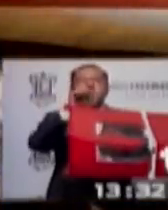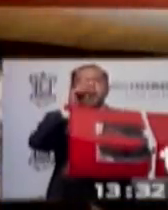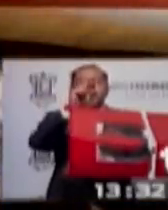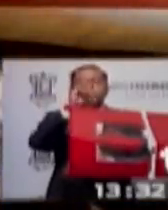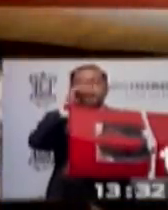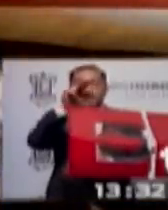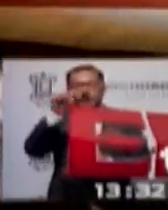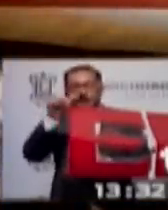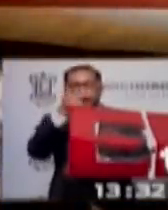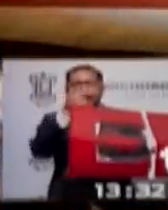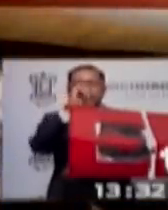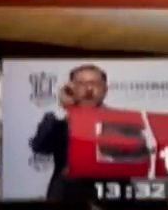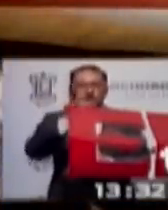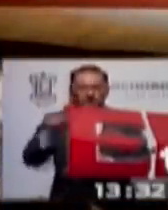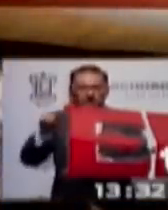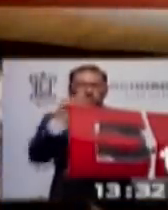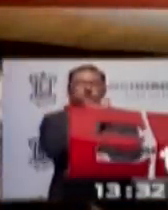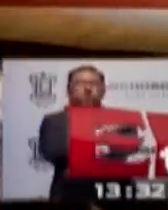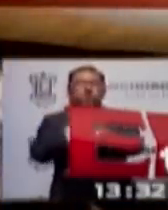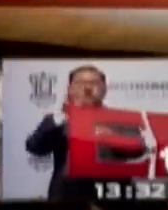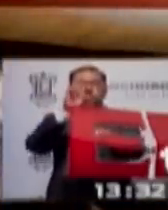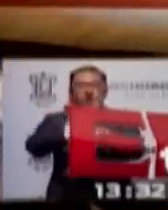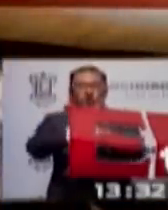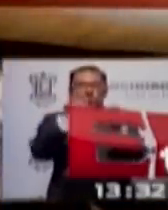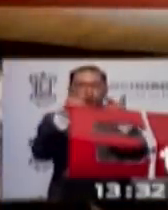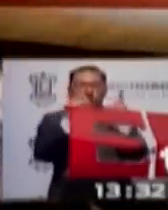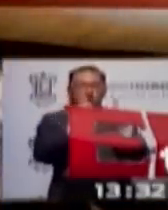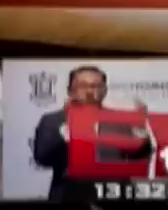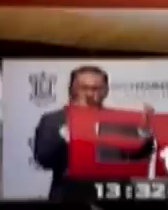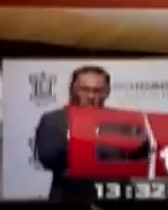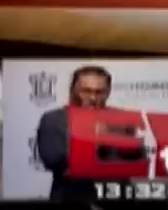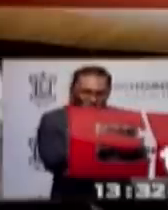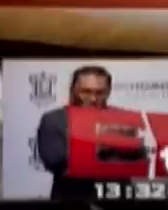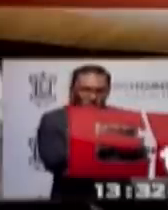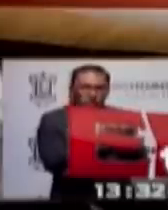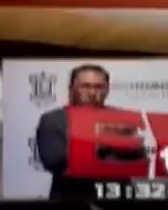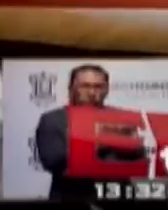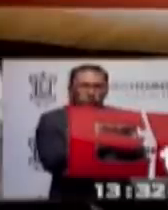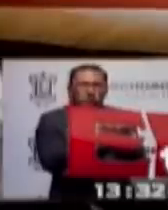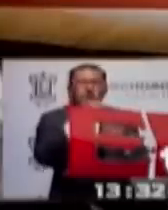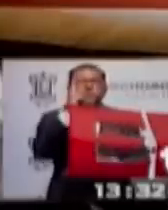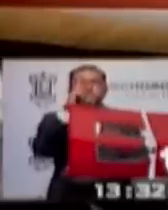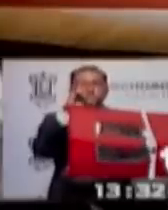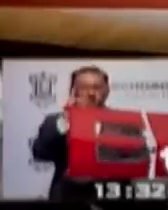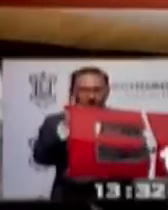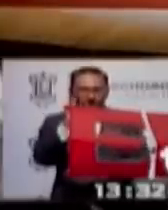Adriana Hernández, coordinadora de la fracción parlamentaria del PRI.